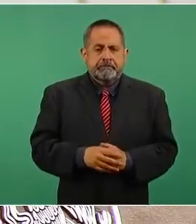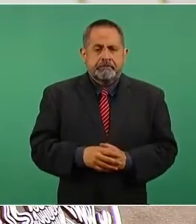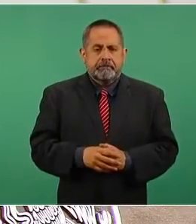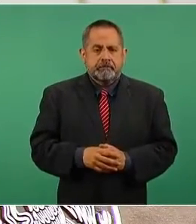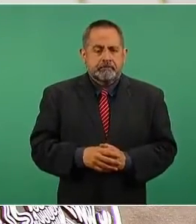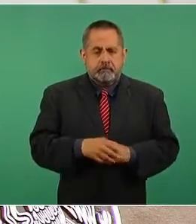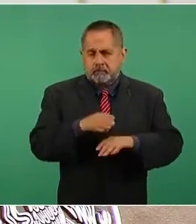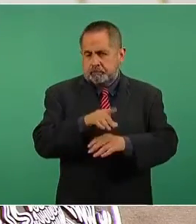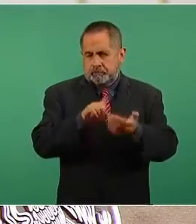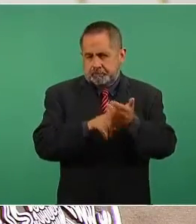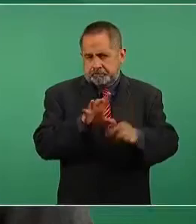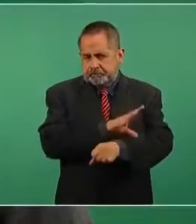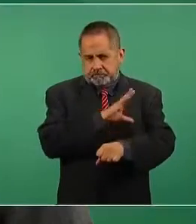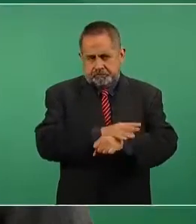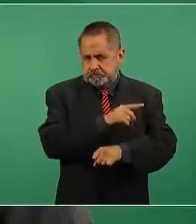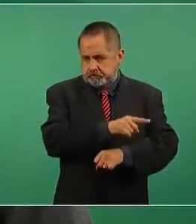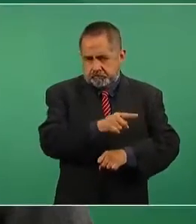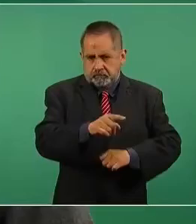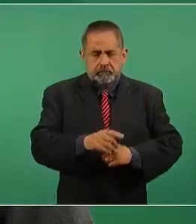eléctrico.